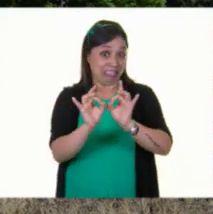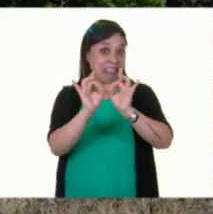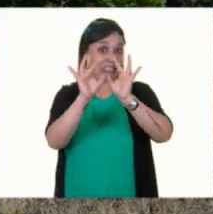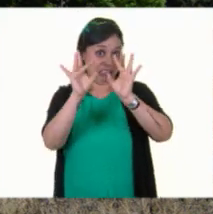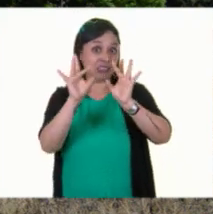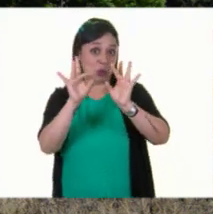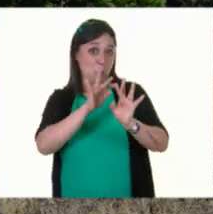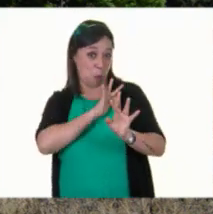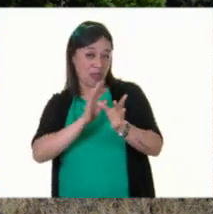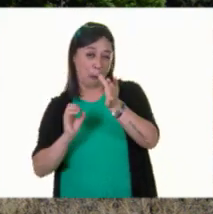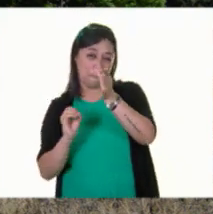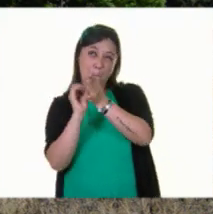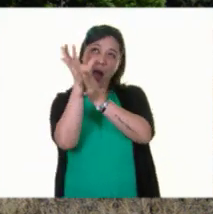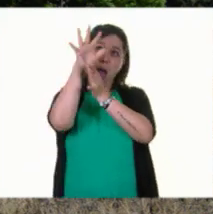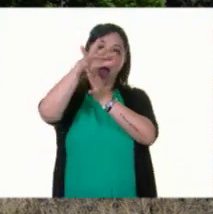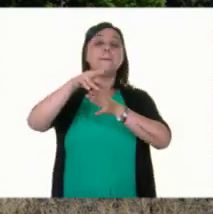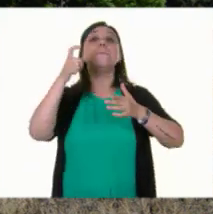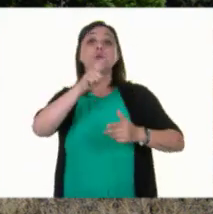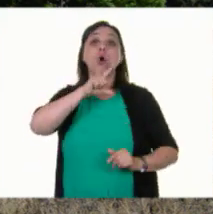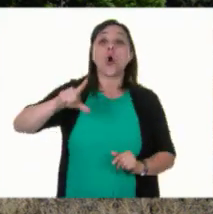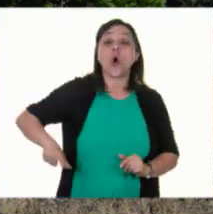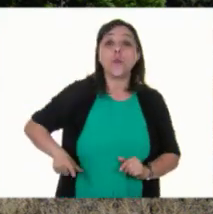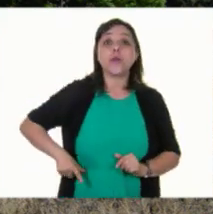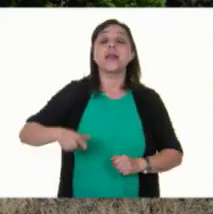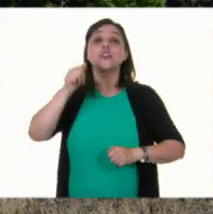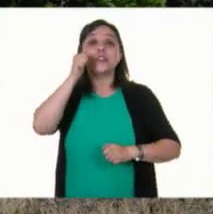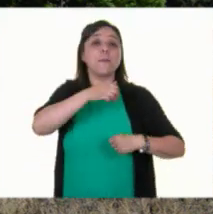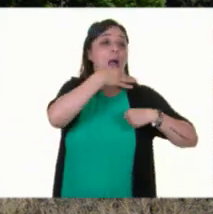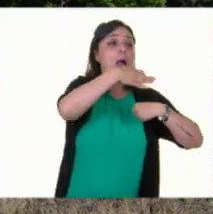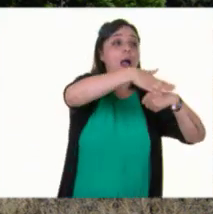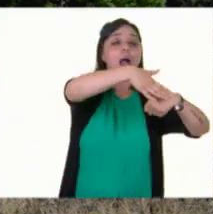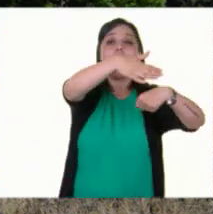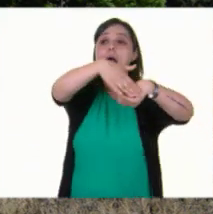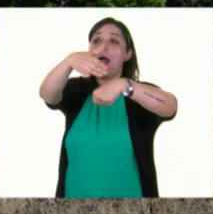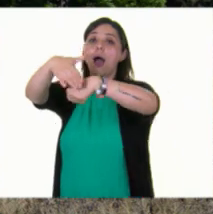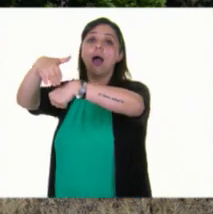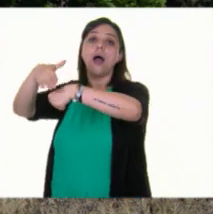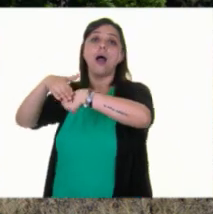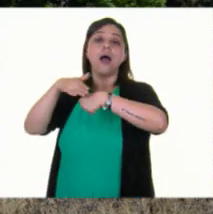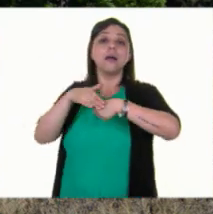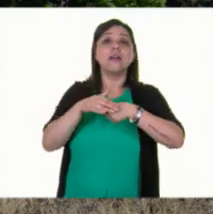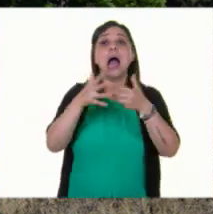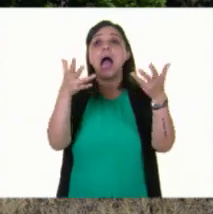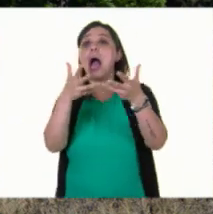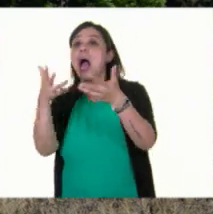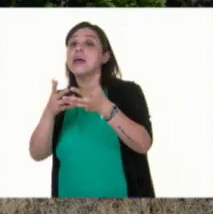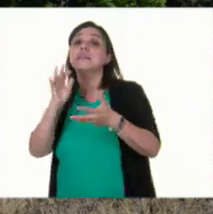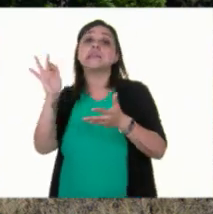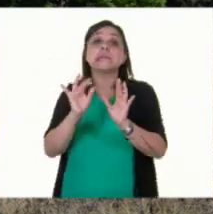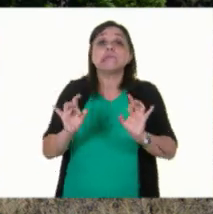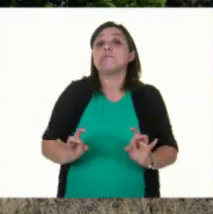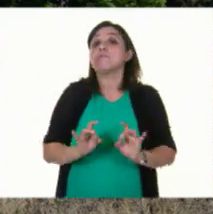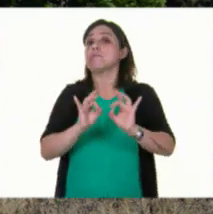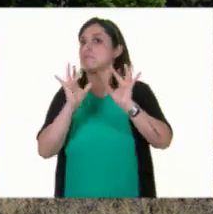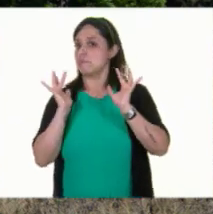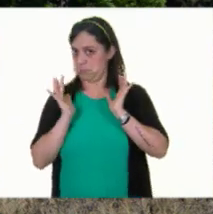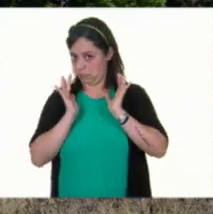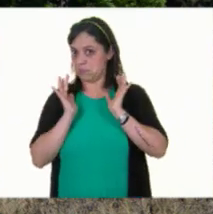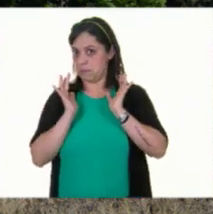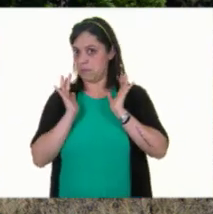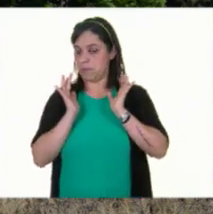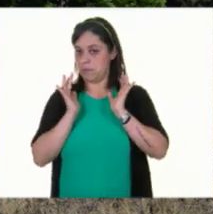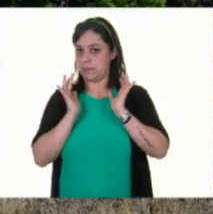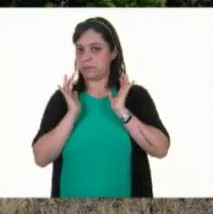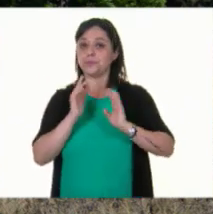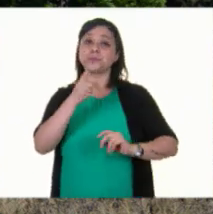local constantemente hace campañas para que la gente esté informada respecto a saber qué hacer si esto ocurriera. Les han